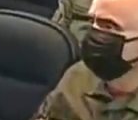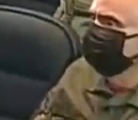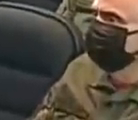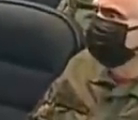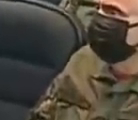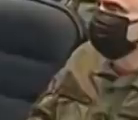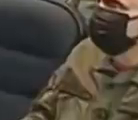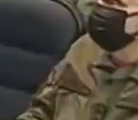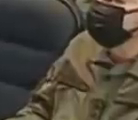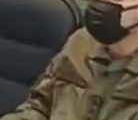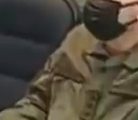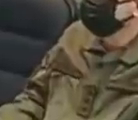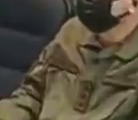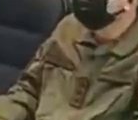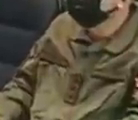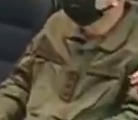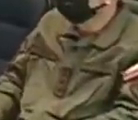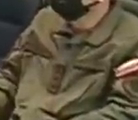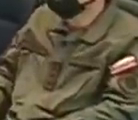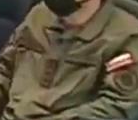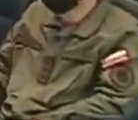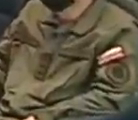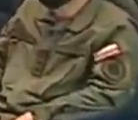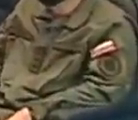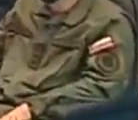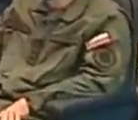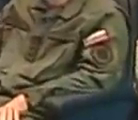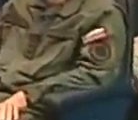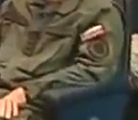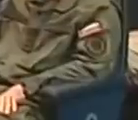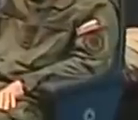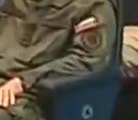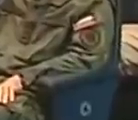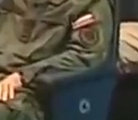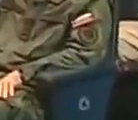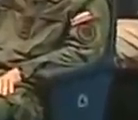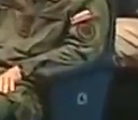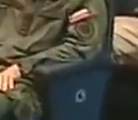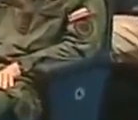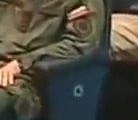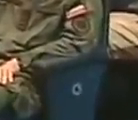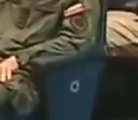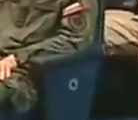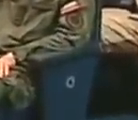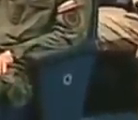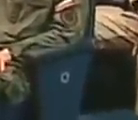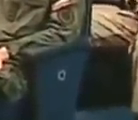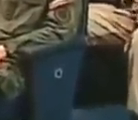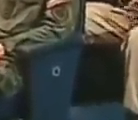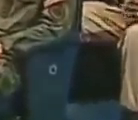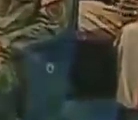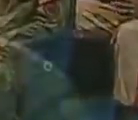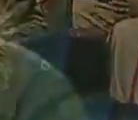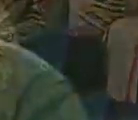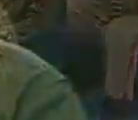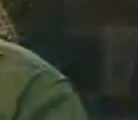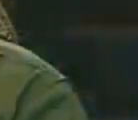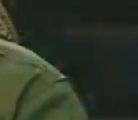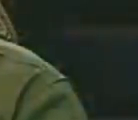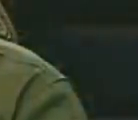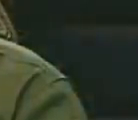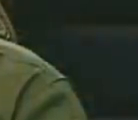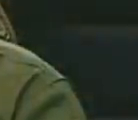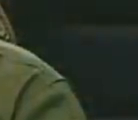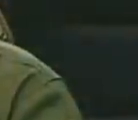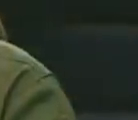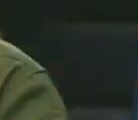las unidades tácticas de la Fuerza Armada Nacional Bolivariana a lo largo y ancho del